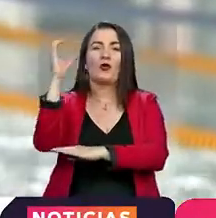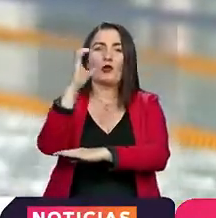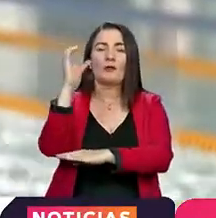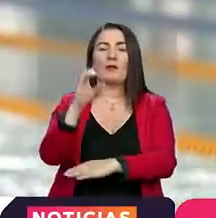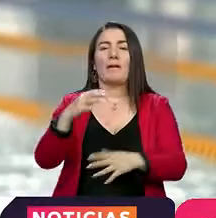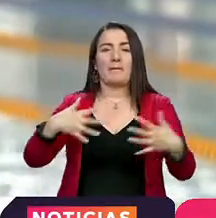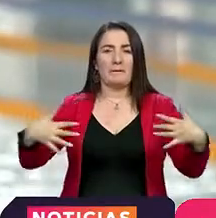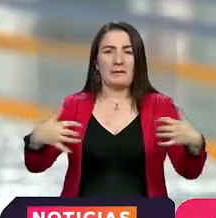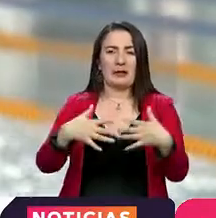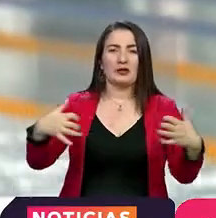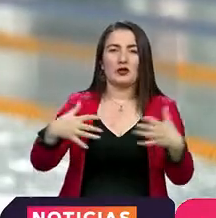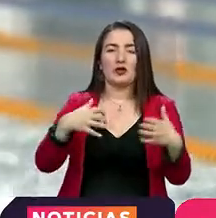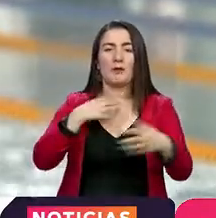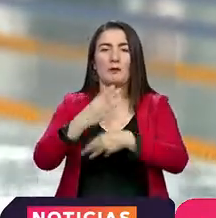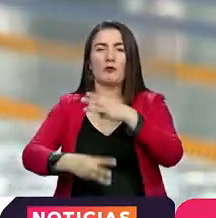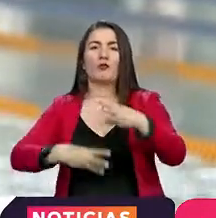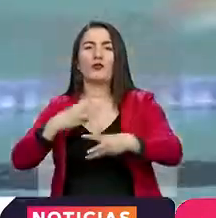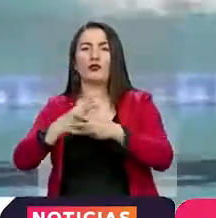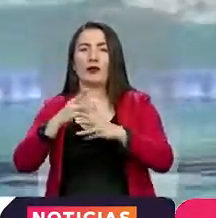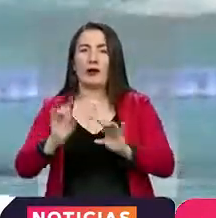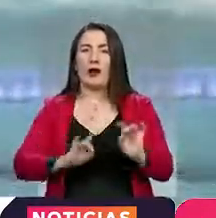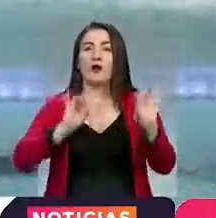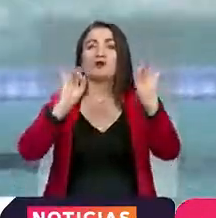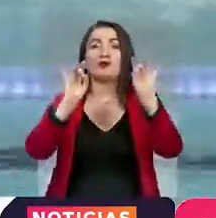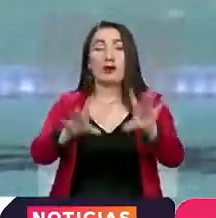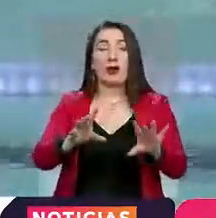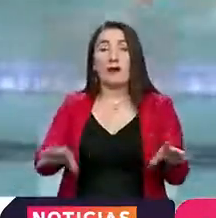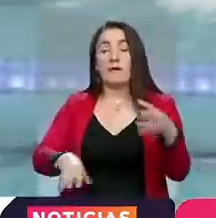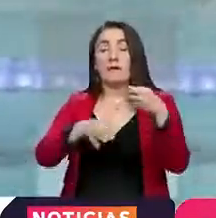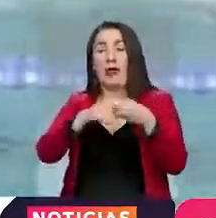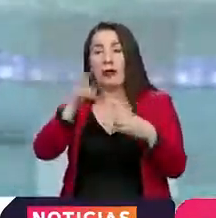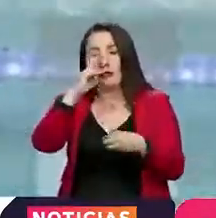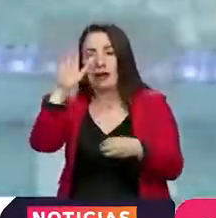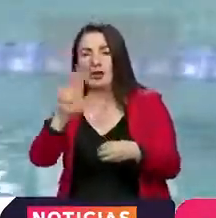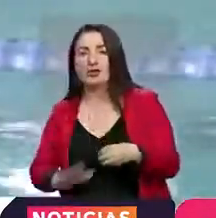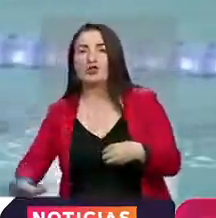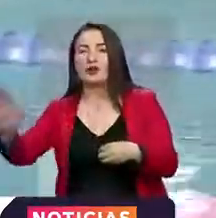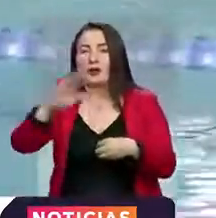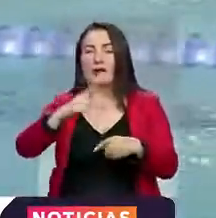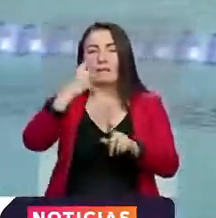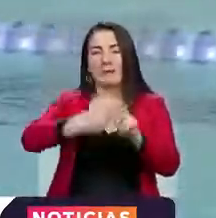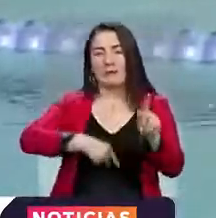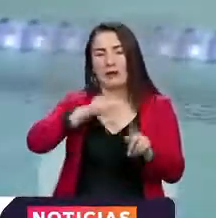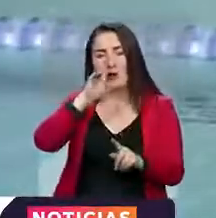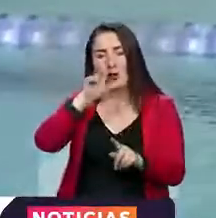Valledupar y el Mundial de Piscina Corta en Australia, además del Nacional Interligas del mes de julio, representando a Bogotá.